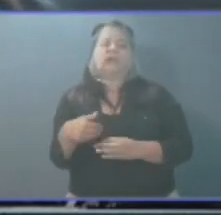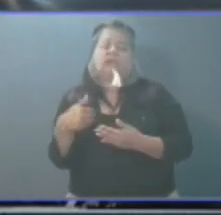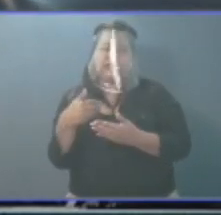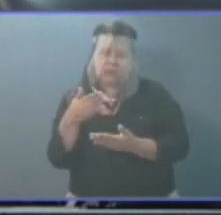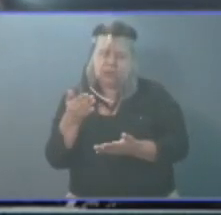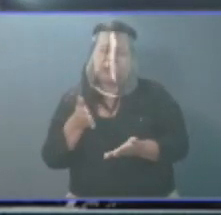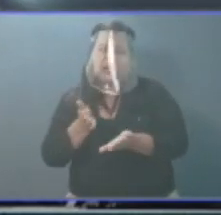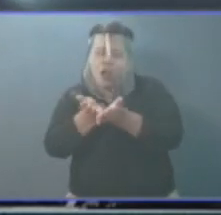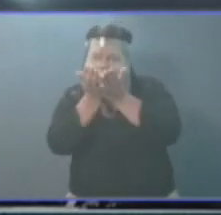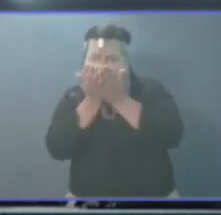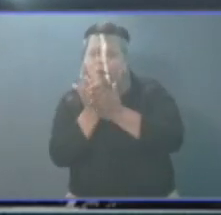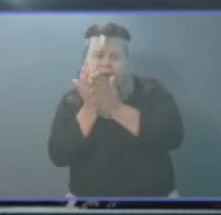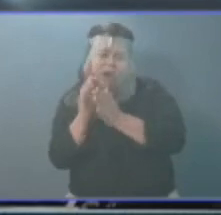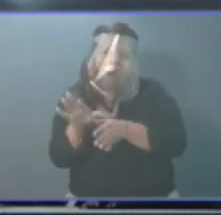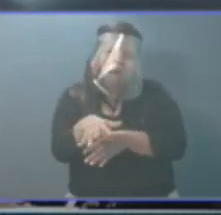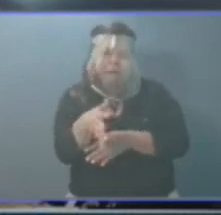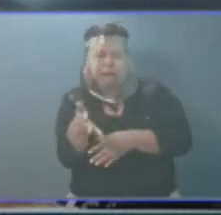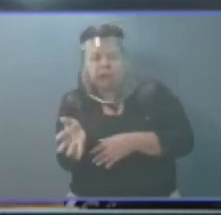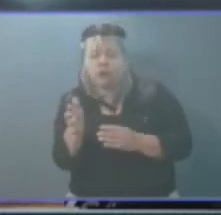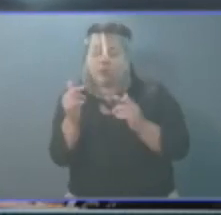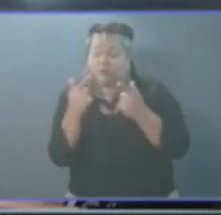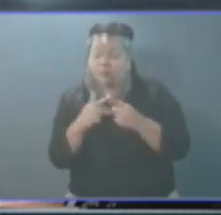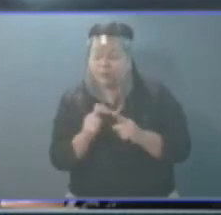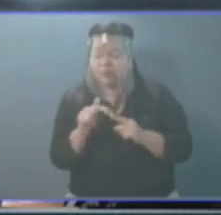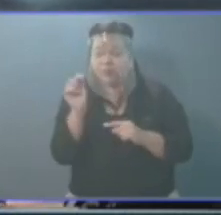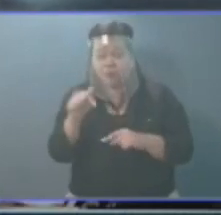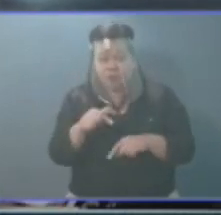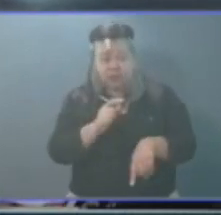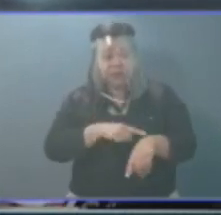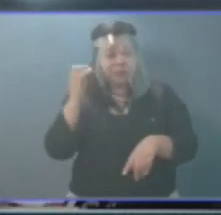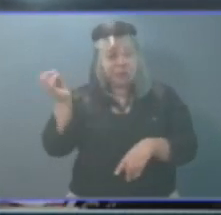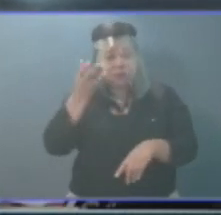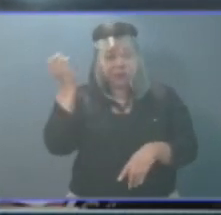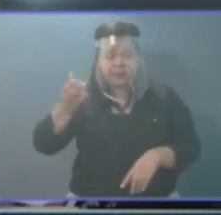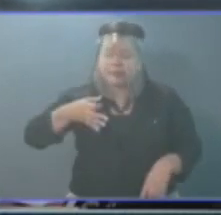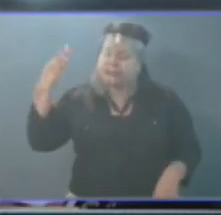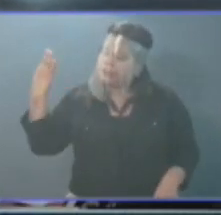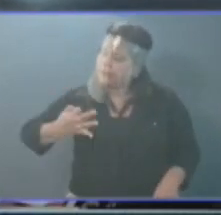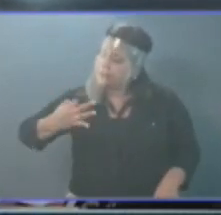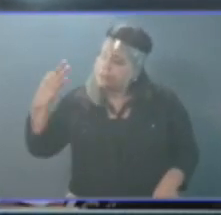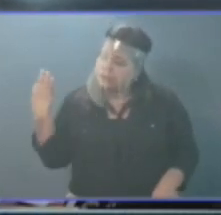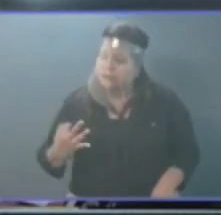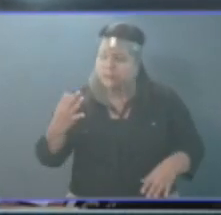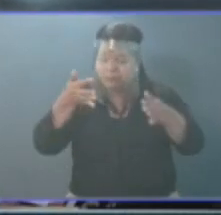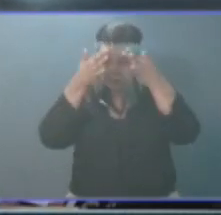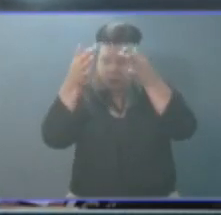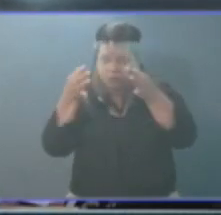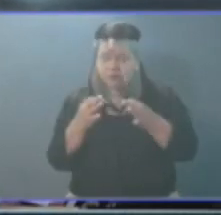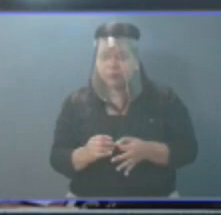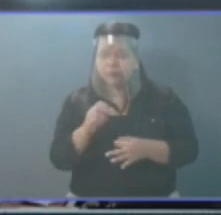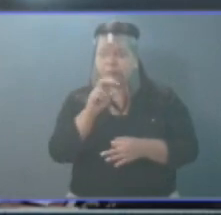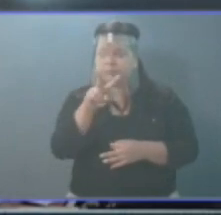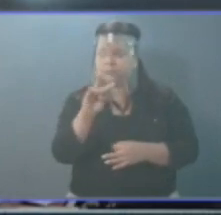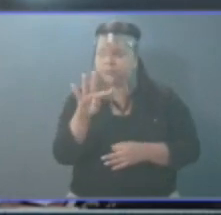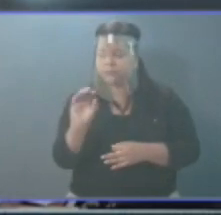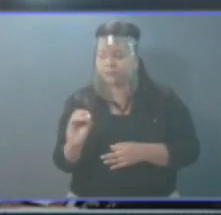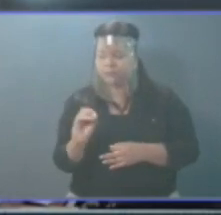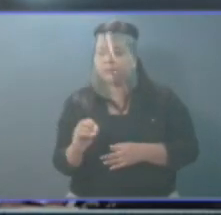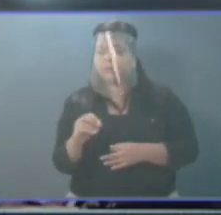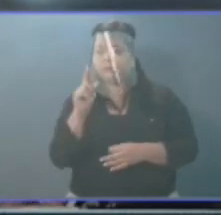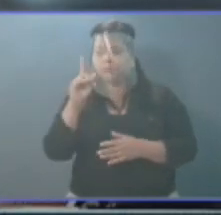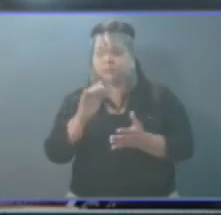para la cuarentena frente al COVID-19. Dictamen número 40 del 15 de julio del 2020. Dios, Unión,